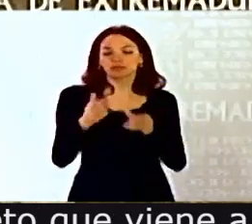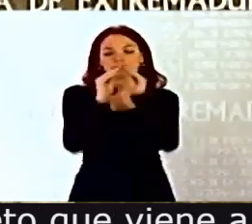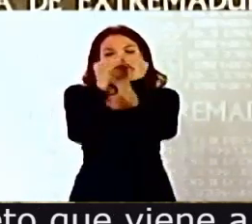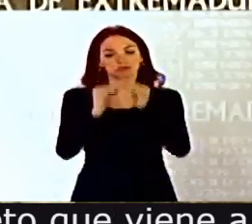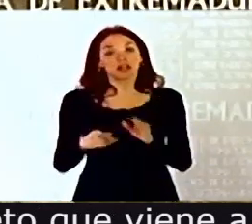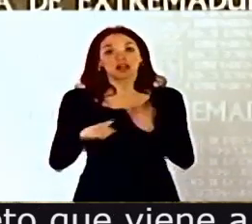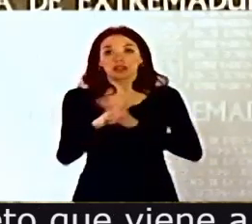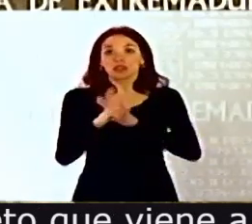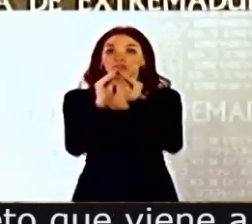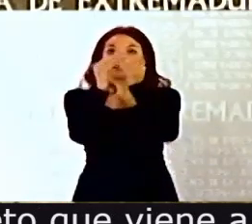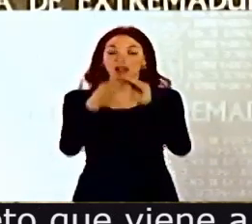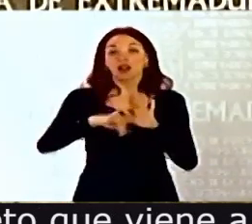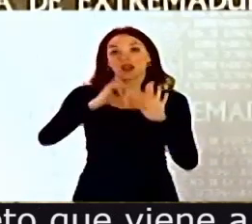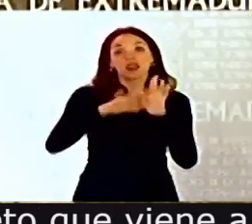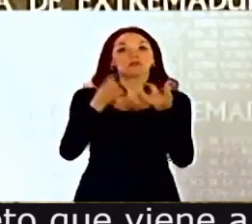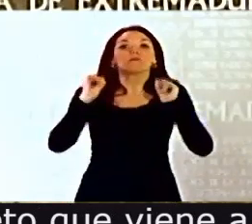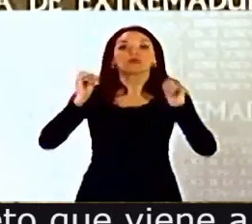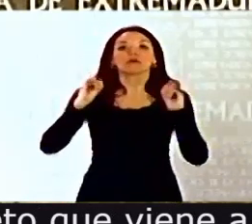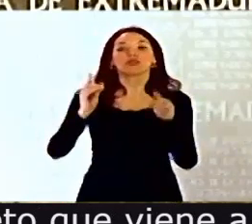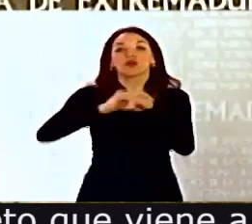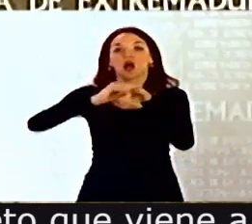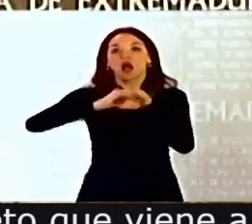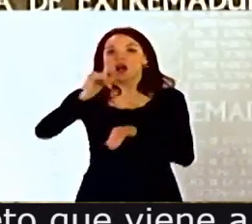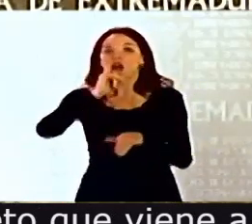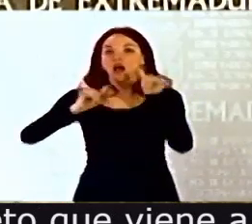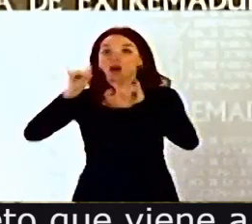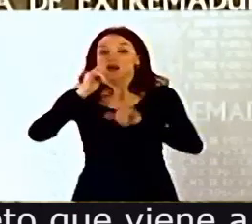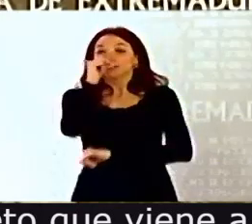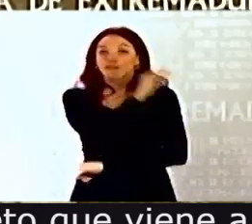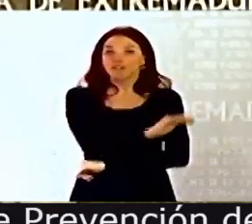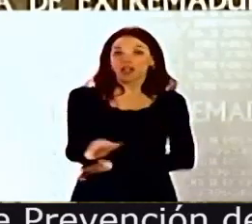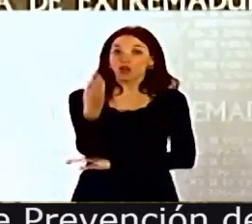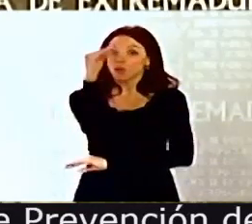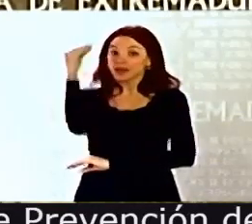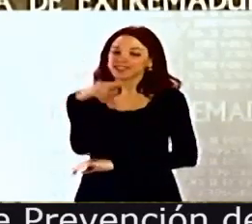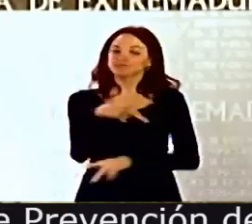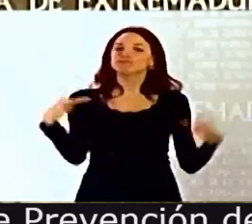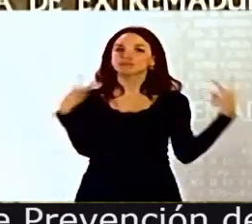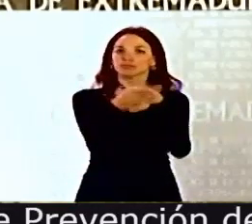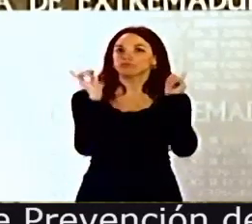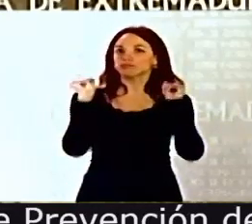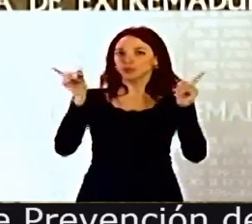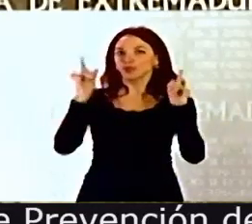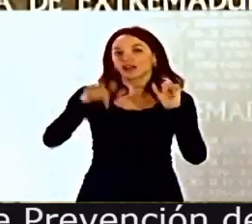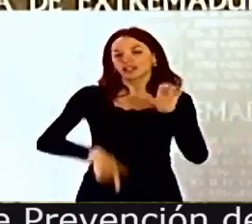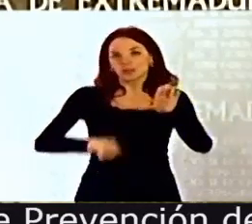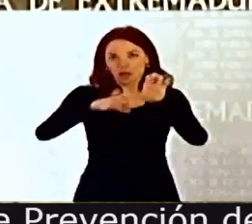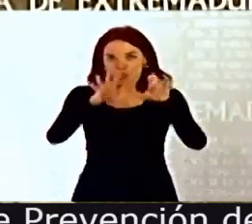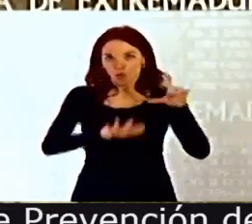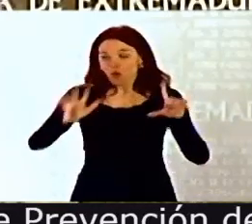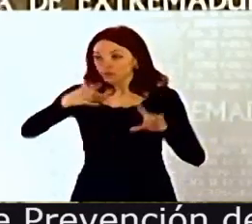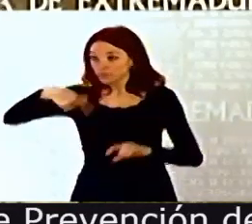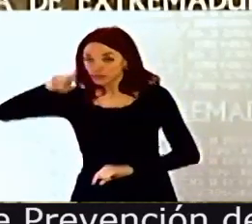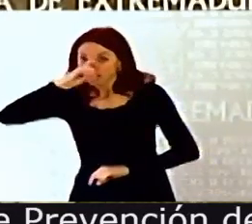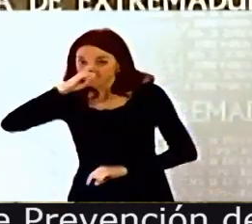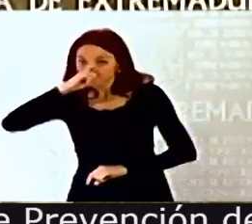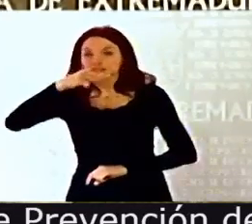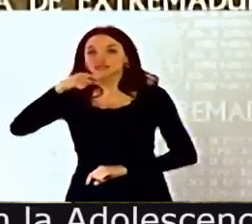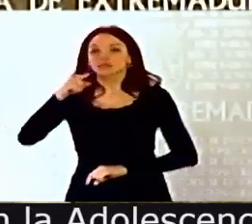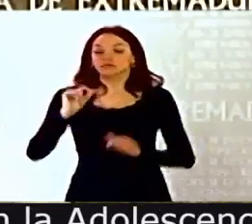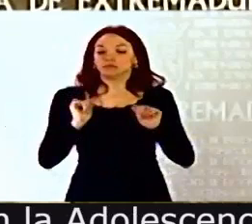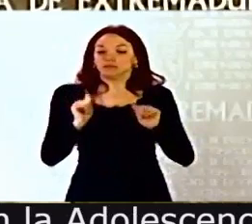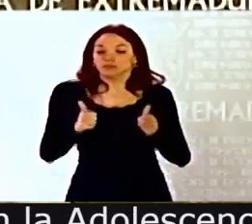la Ley de Prevención del Consumo de Bebidas Alcohólicas en la infancia y en la adolescencia de nuestra comunidad autónoma. Ustedes recordarán que al